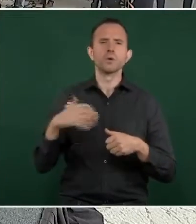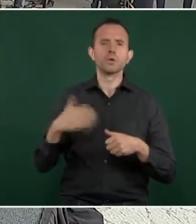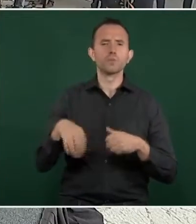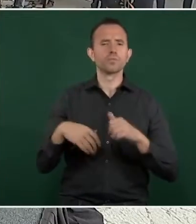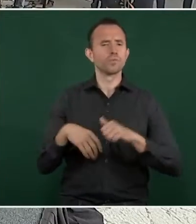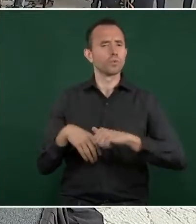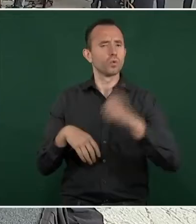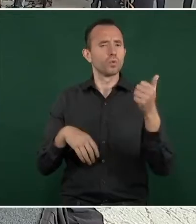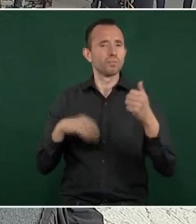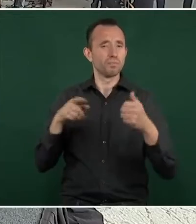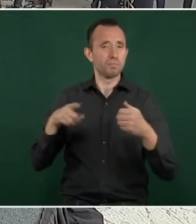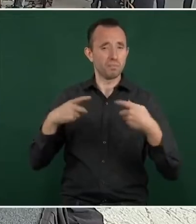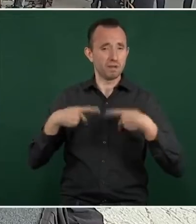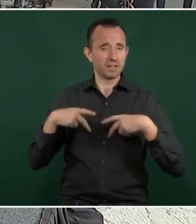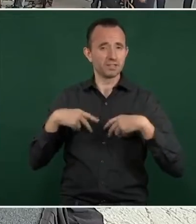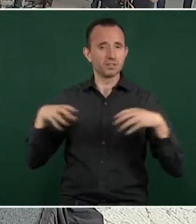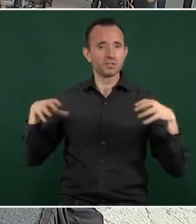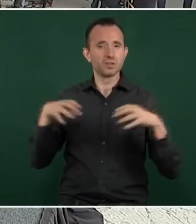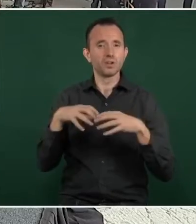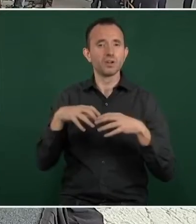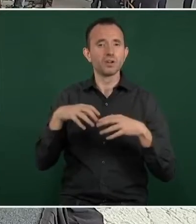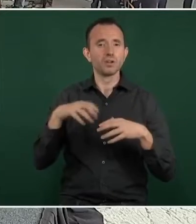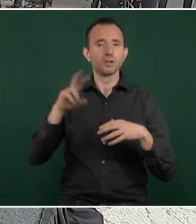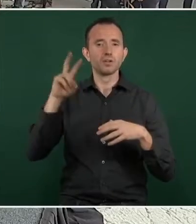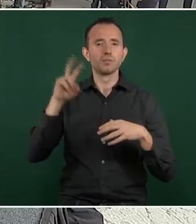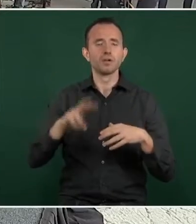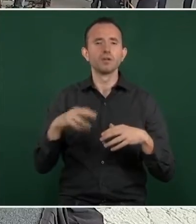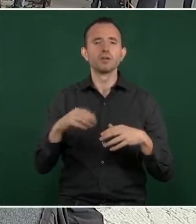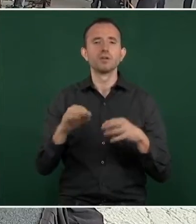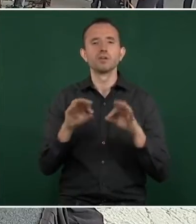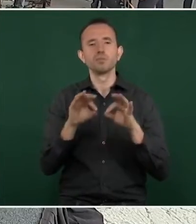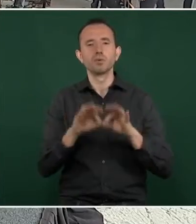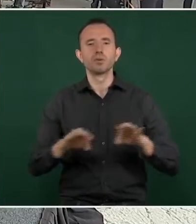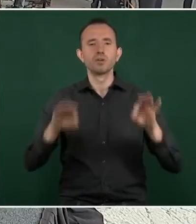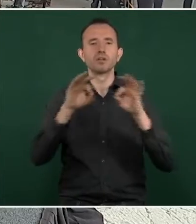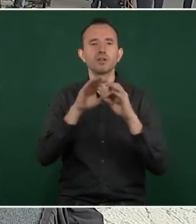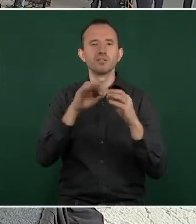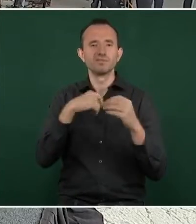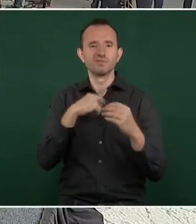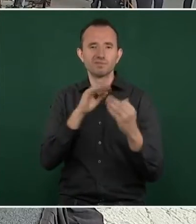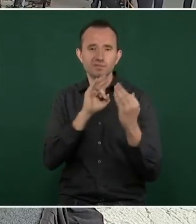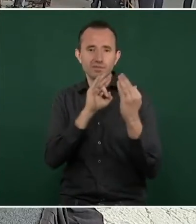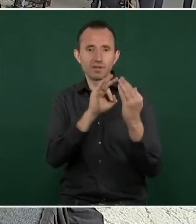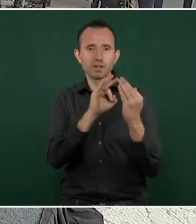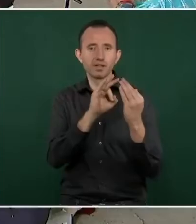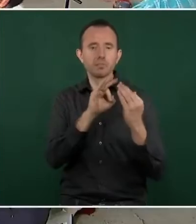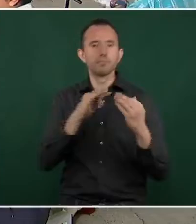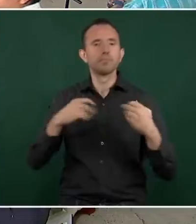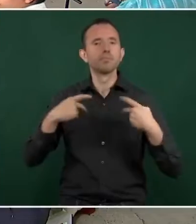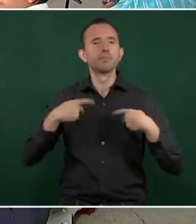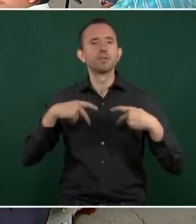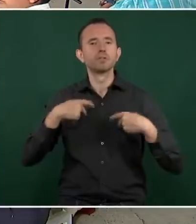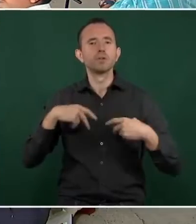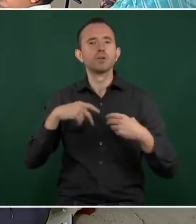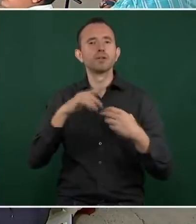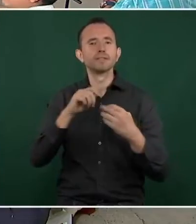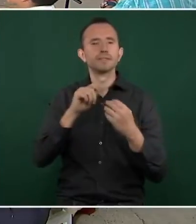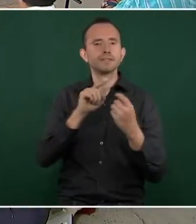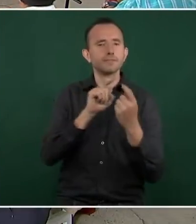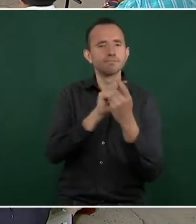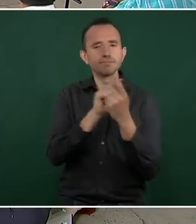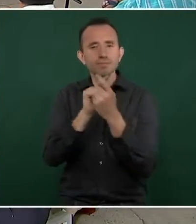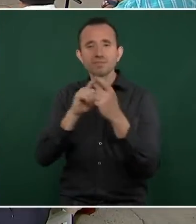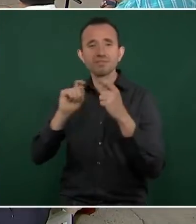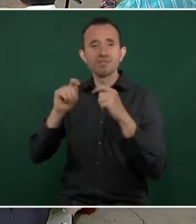tan importante es estar aquí frente a usted en este trabajo, porque la gente lo ven y se acercan, como están afuera un grupo de